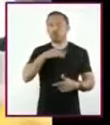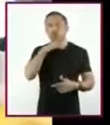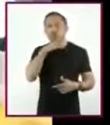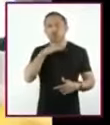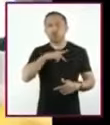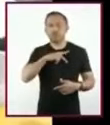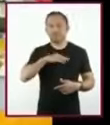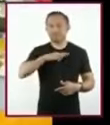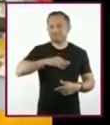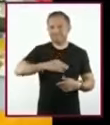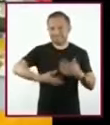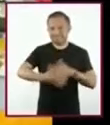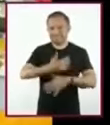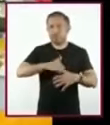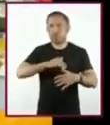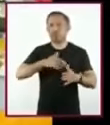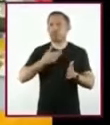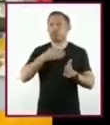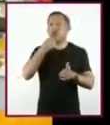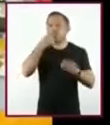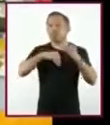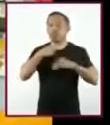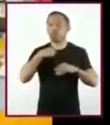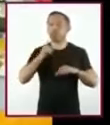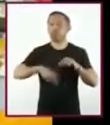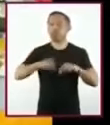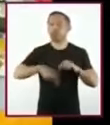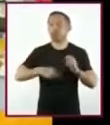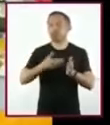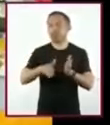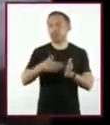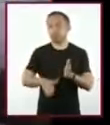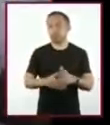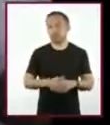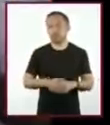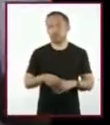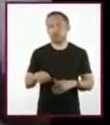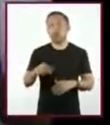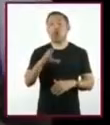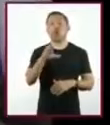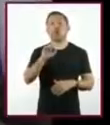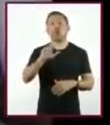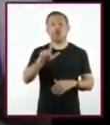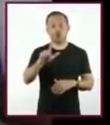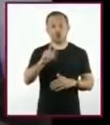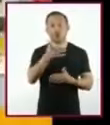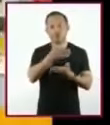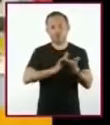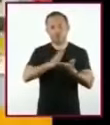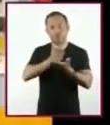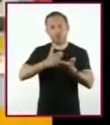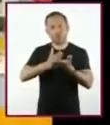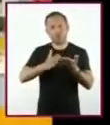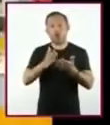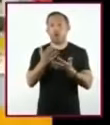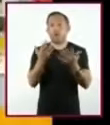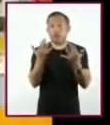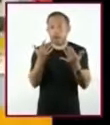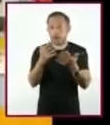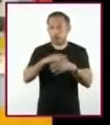mira, unas láminas de col por aquí. Mientras mezclamos así con las manos muy